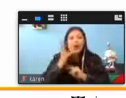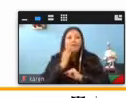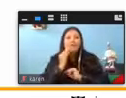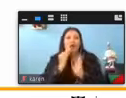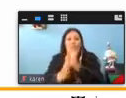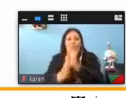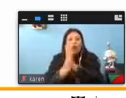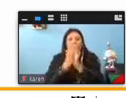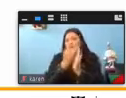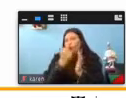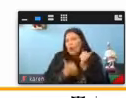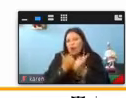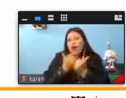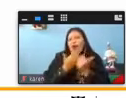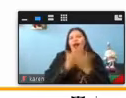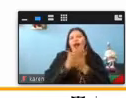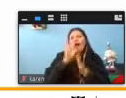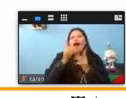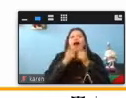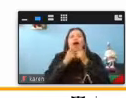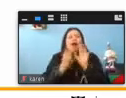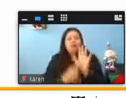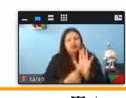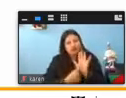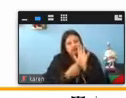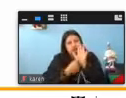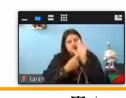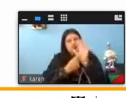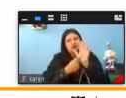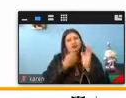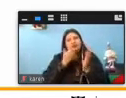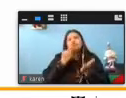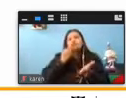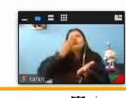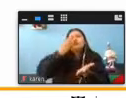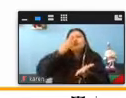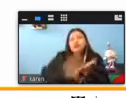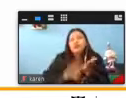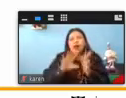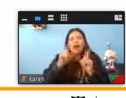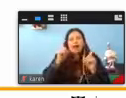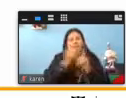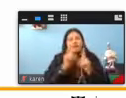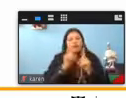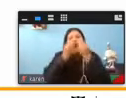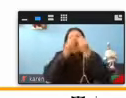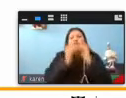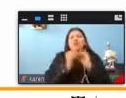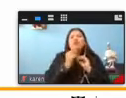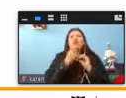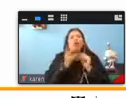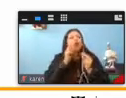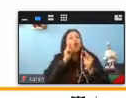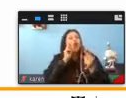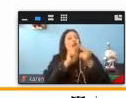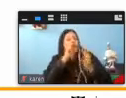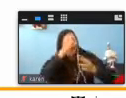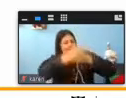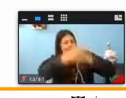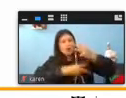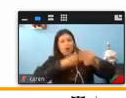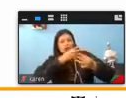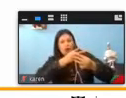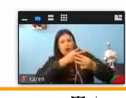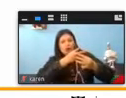manifestó a través del lenguaje, de las huellas, por ejemplo, en la palabra, en las formas de nombrar el mundo, a través